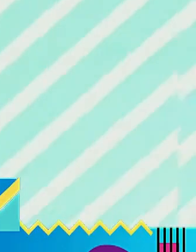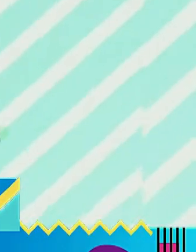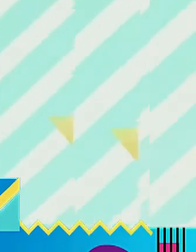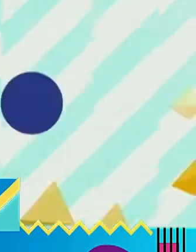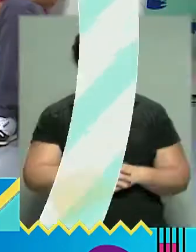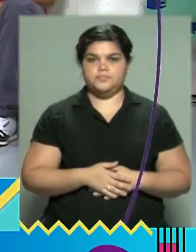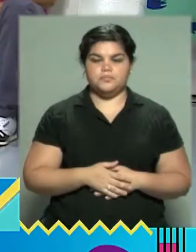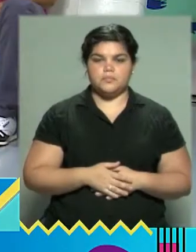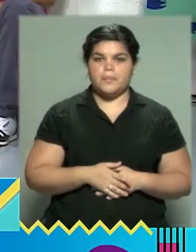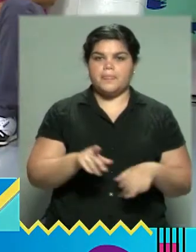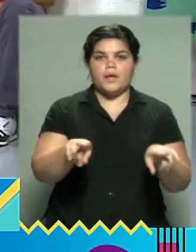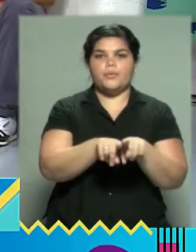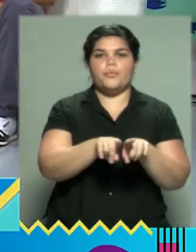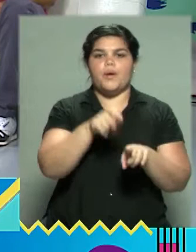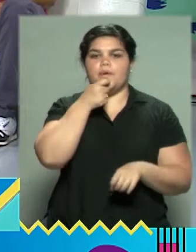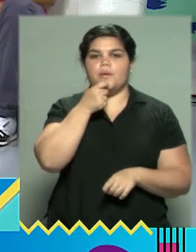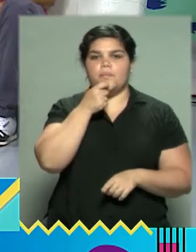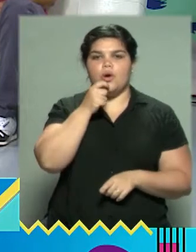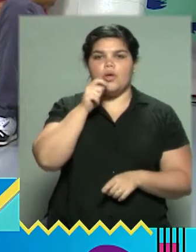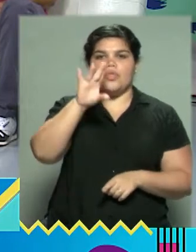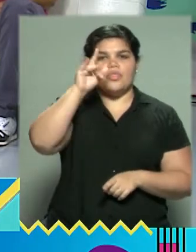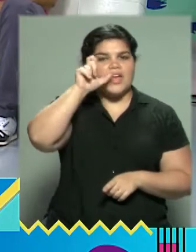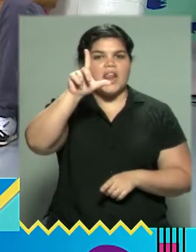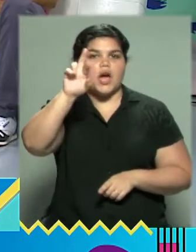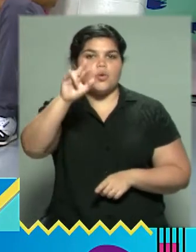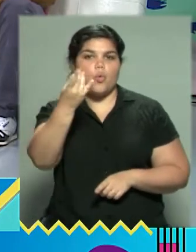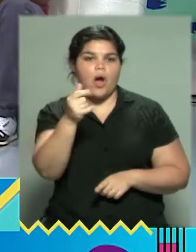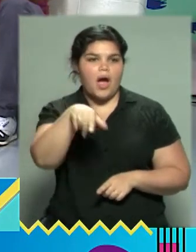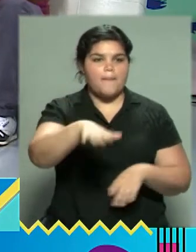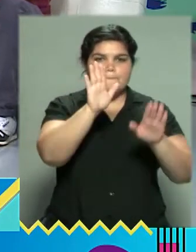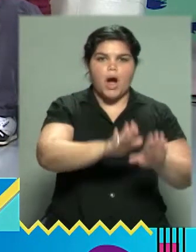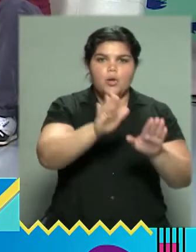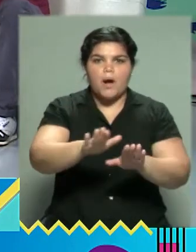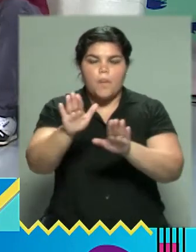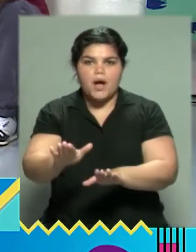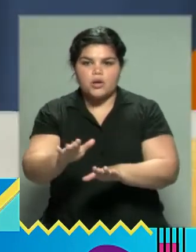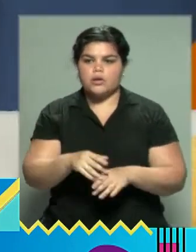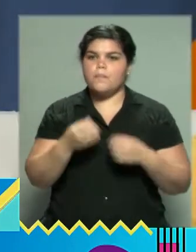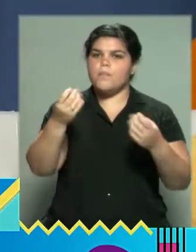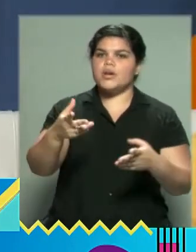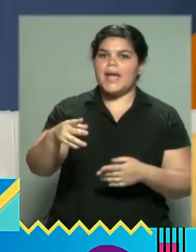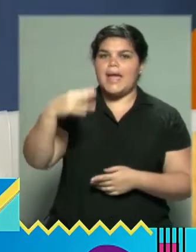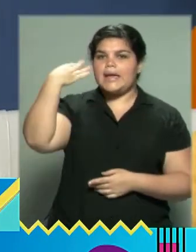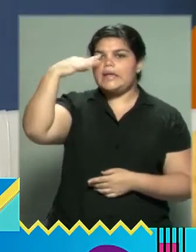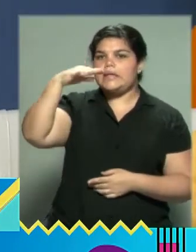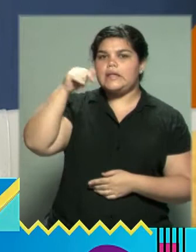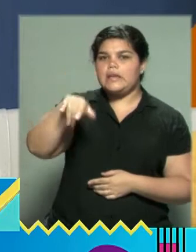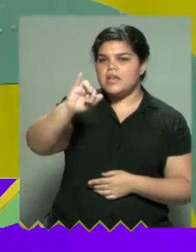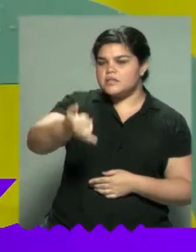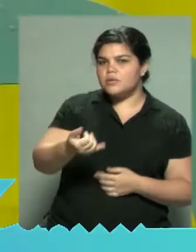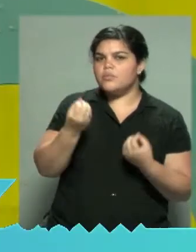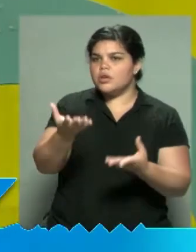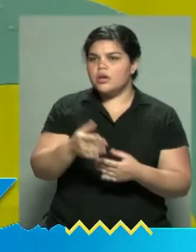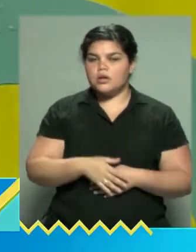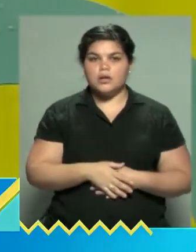trabajadores, como lo hizo De la Rúa, digamos, evidentemente vas a tener un montón de paros generales. ¿Y por qué Cristina o por sí? ejemplo, y que Cristina nunca en su segundo gobierno, cuando